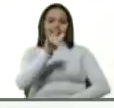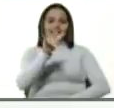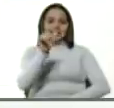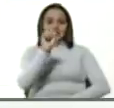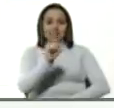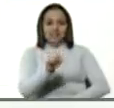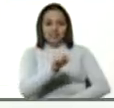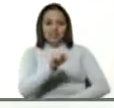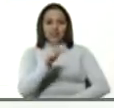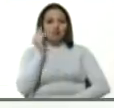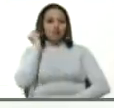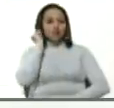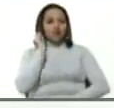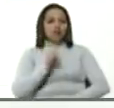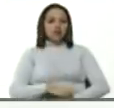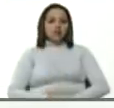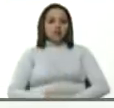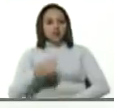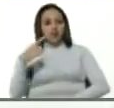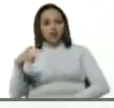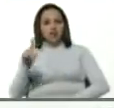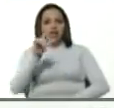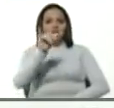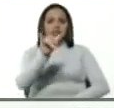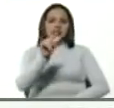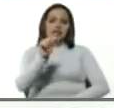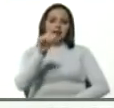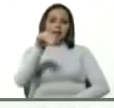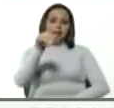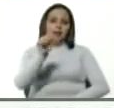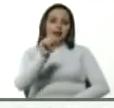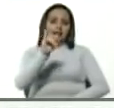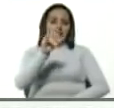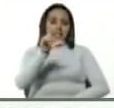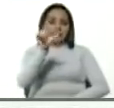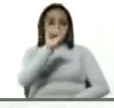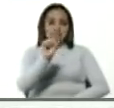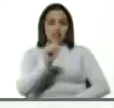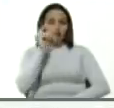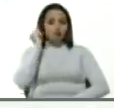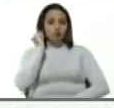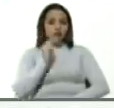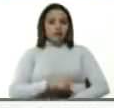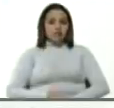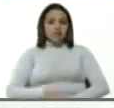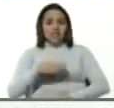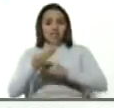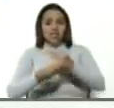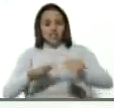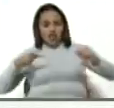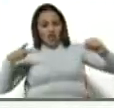Yamalis Ruiz Rincones, quienes procedieron a castrar un perro